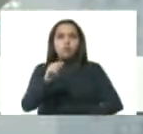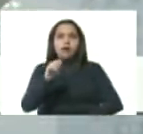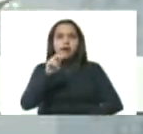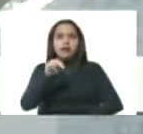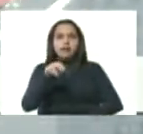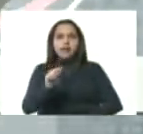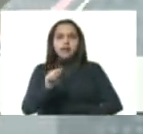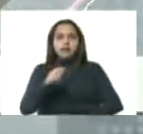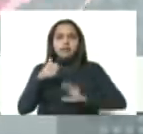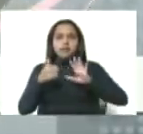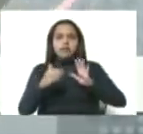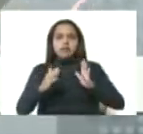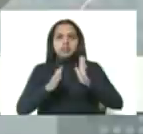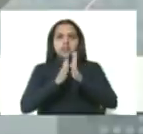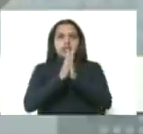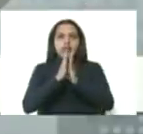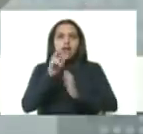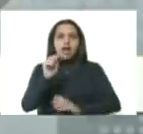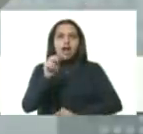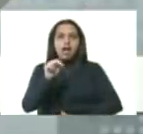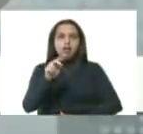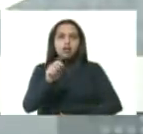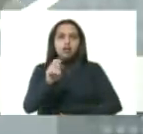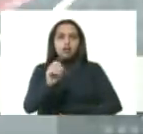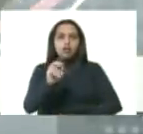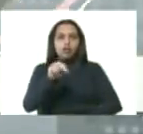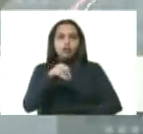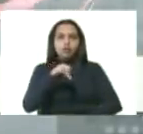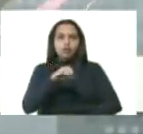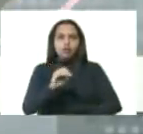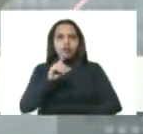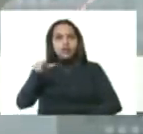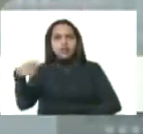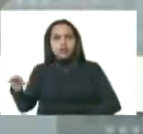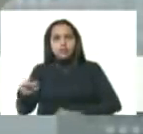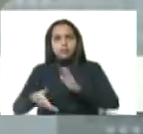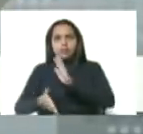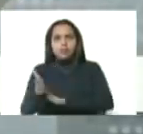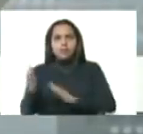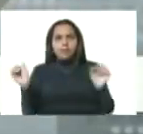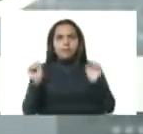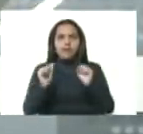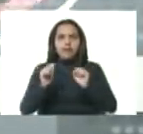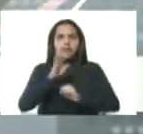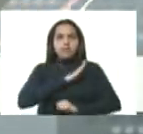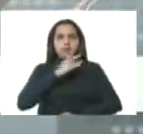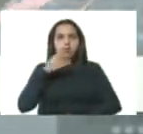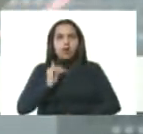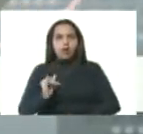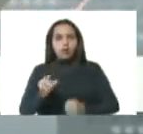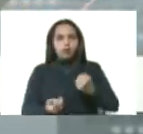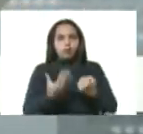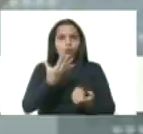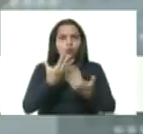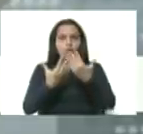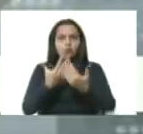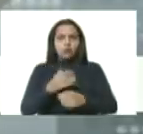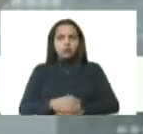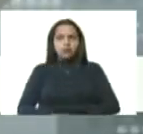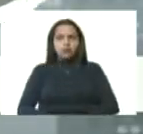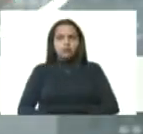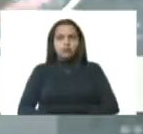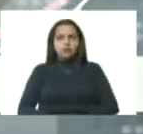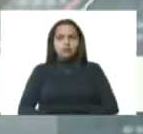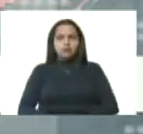Antonio del Golfo. Y allí nos vamos al estado Mérida, que sabemos que también hay un foco.